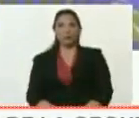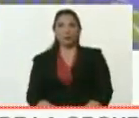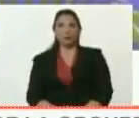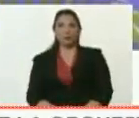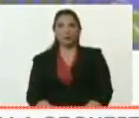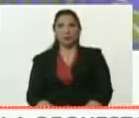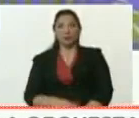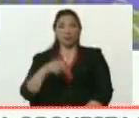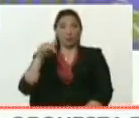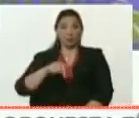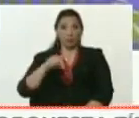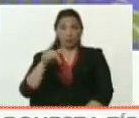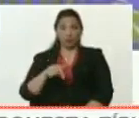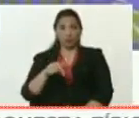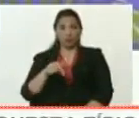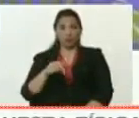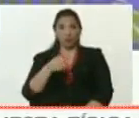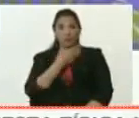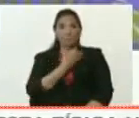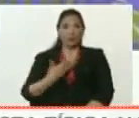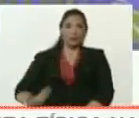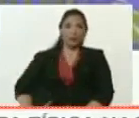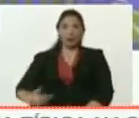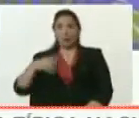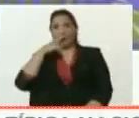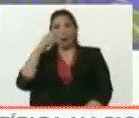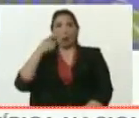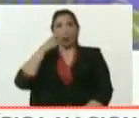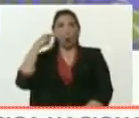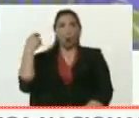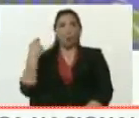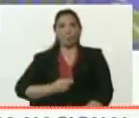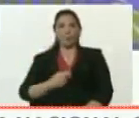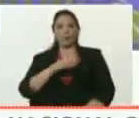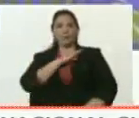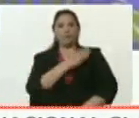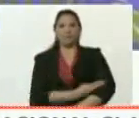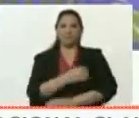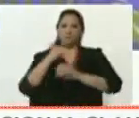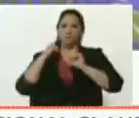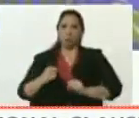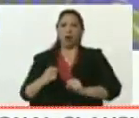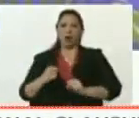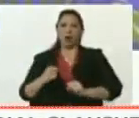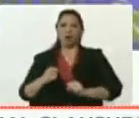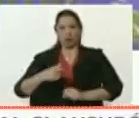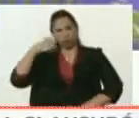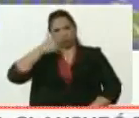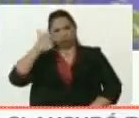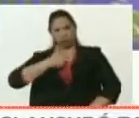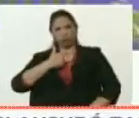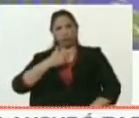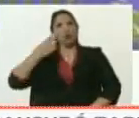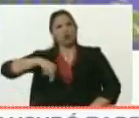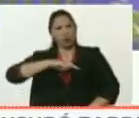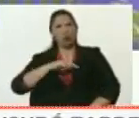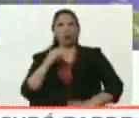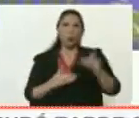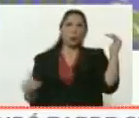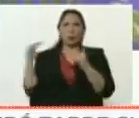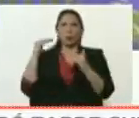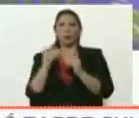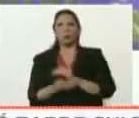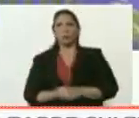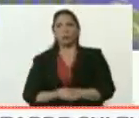Y aquí el presidente Maduro, un hombre valiente, se les ha plantado y por eso nosotros decimos estamos venciendo